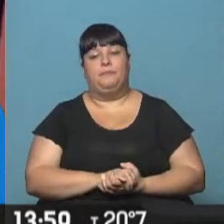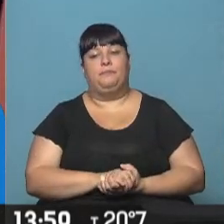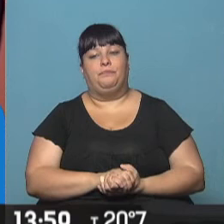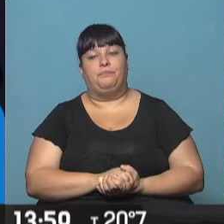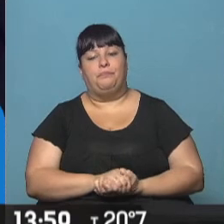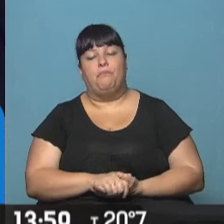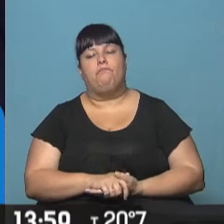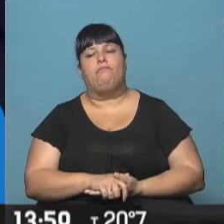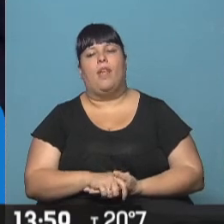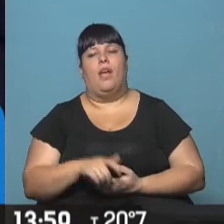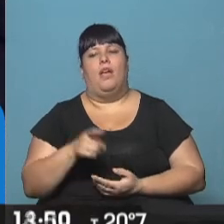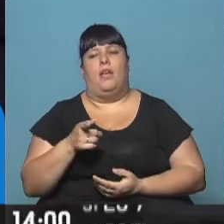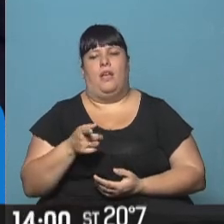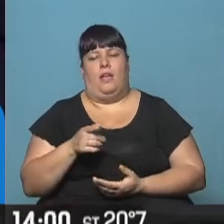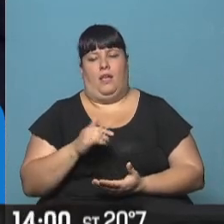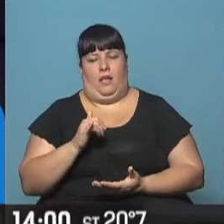hay